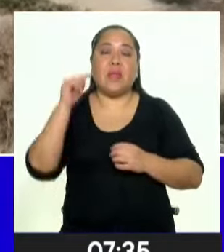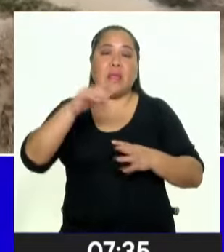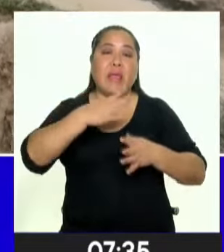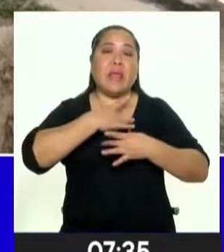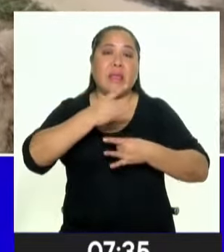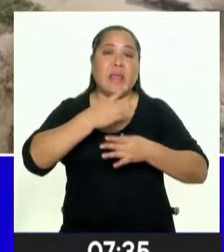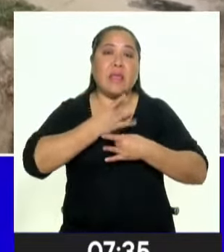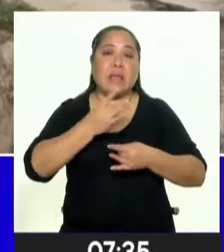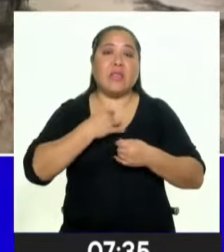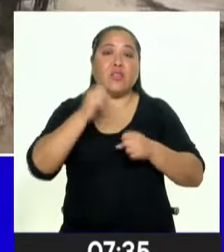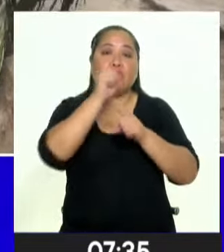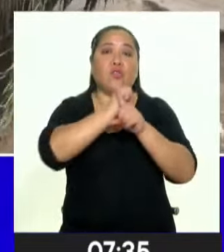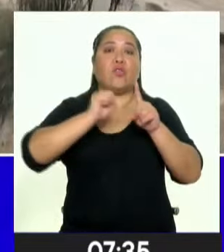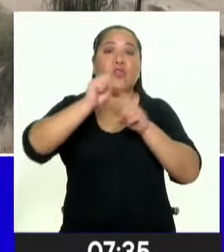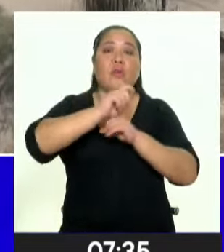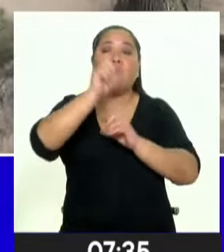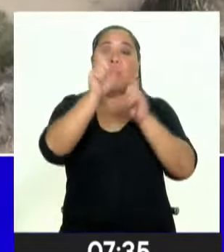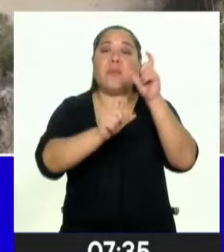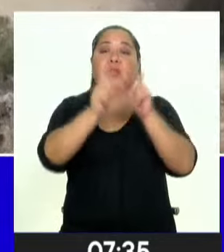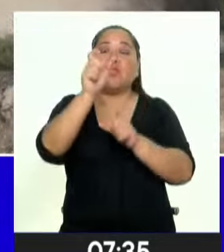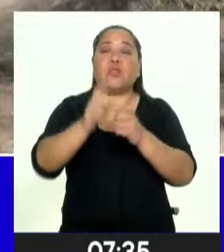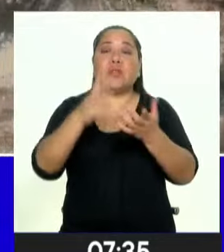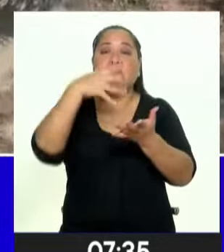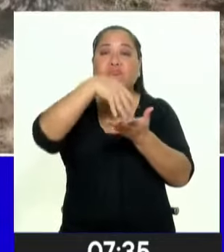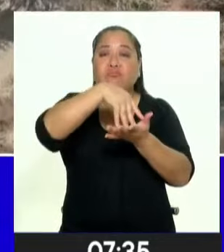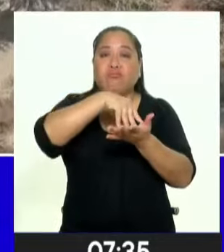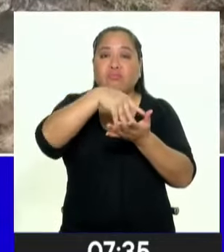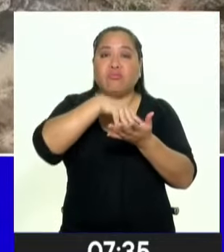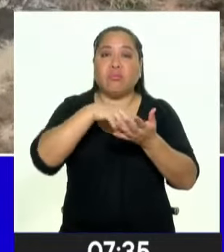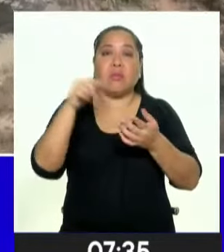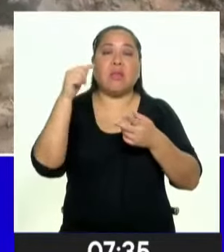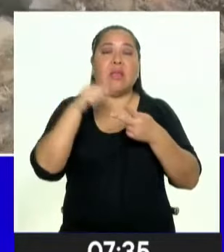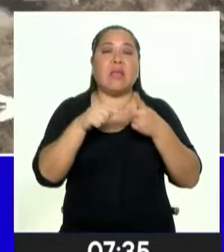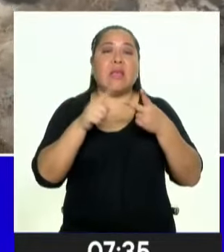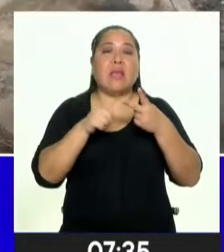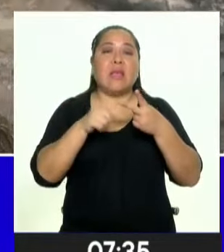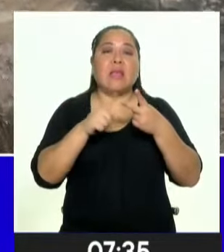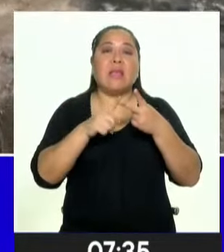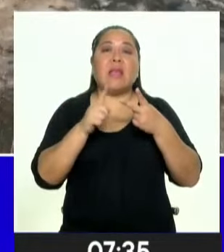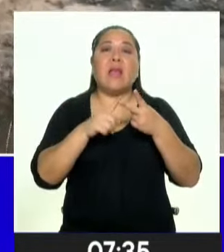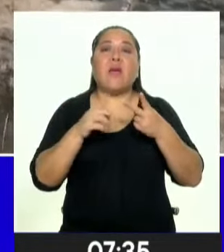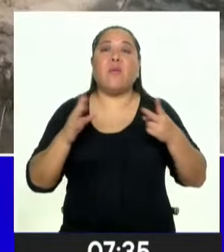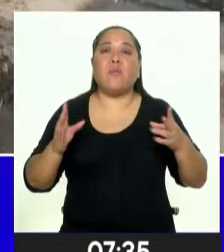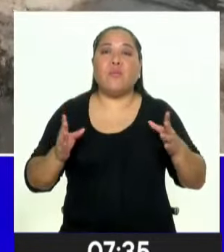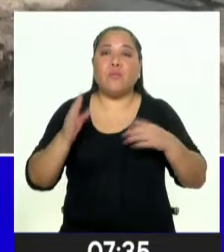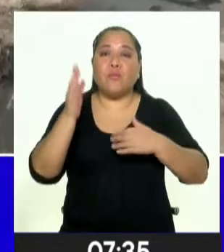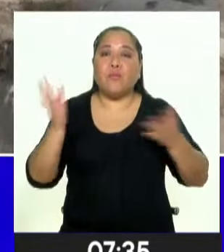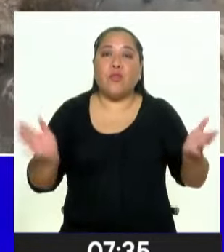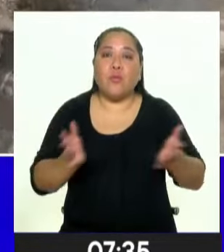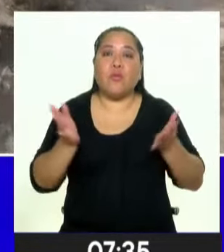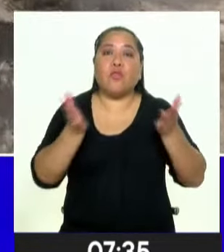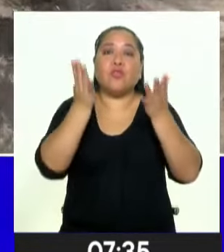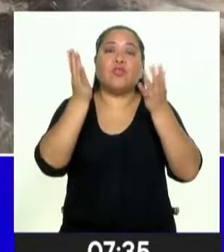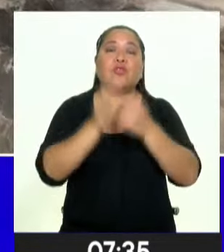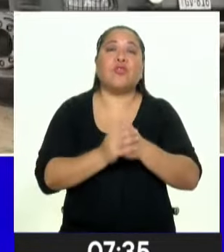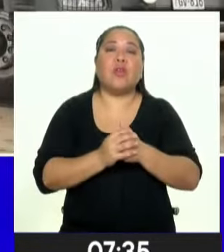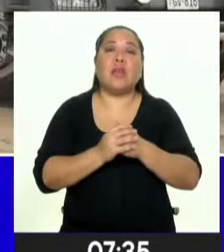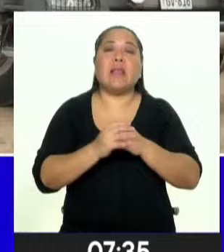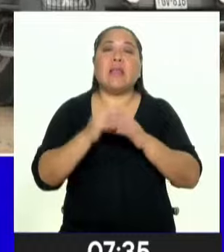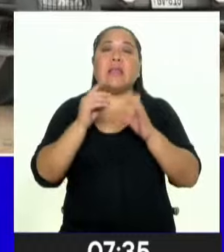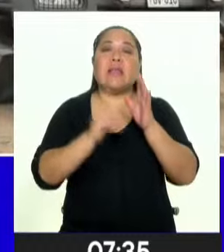los más vulnerables pero también la promoción el desarrollo de obras de agua y saneamiento